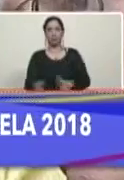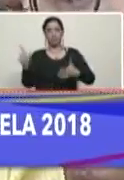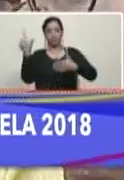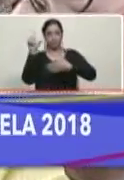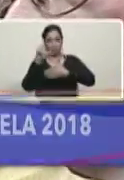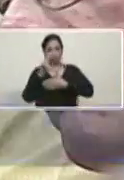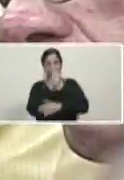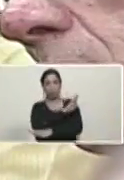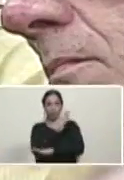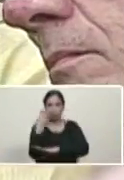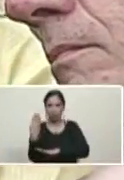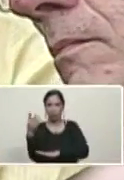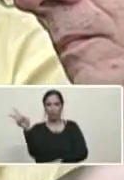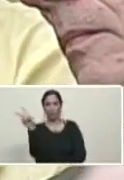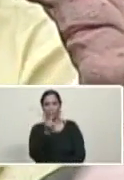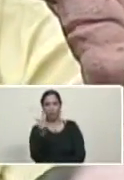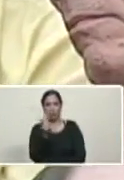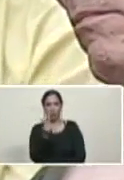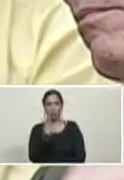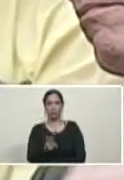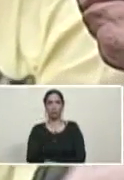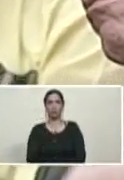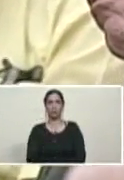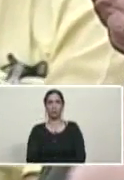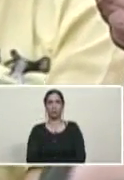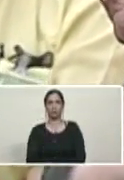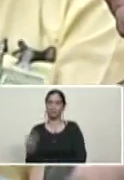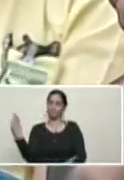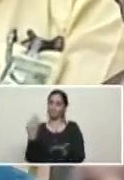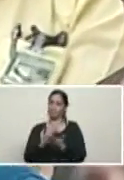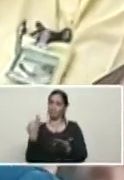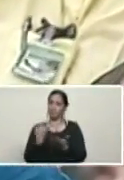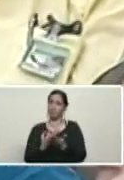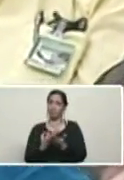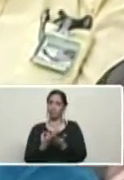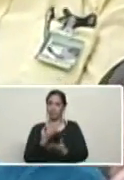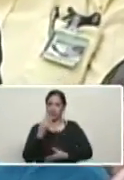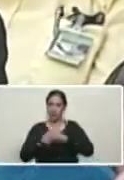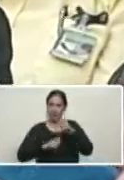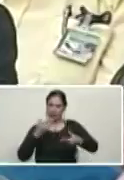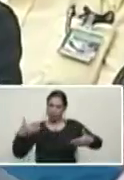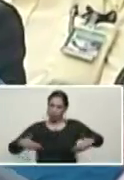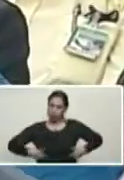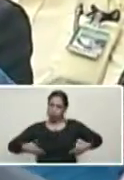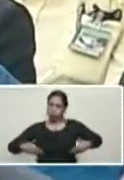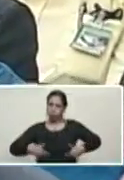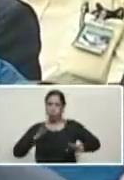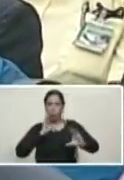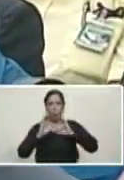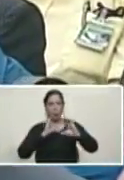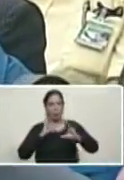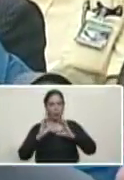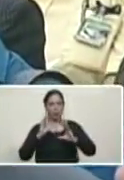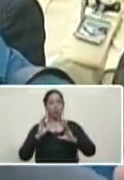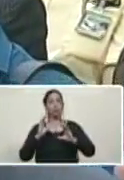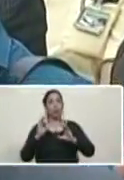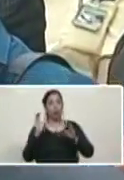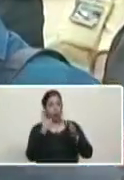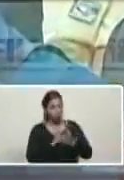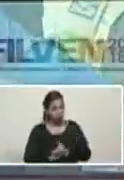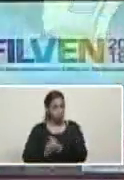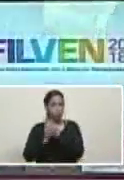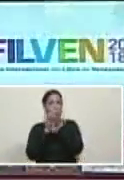latinoamericana, caribeña, venezolana. Verdaderamente hay que hacer un gran esfuerzo comunicacional, compañero Jorge Rodríguez,